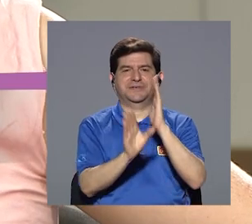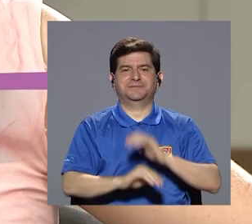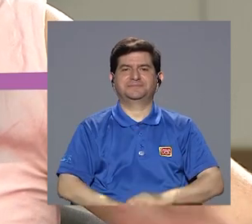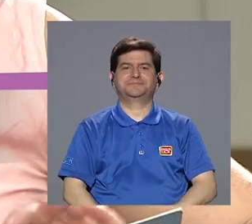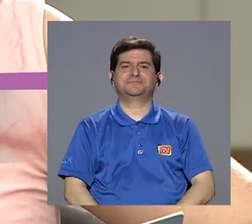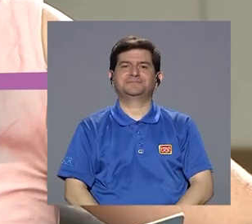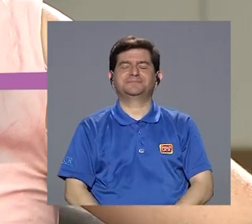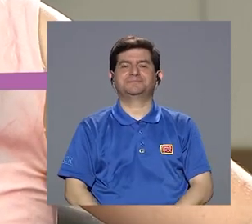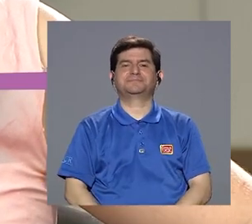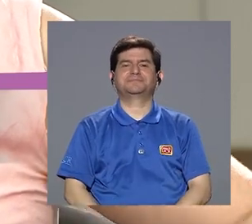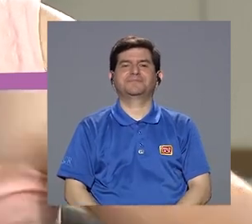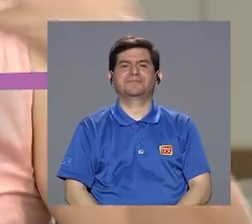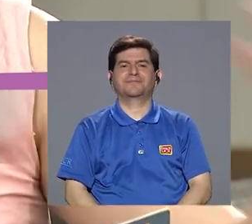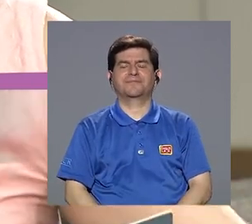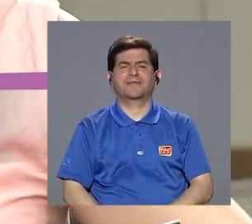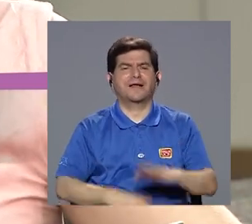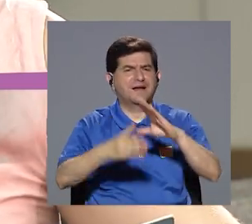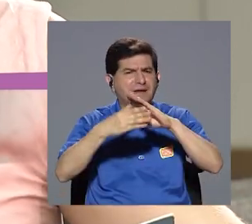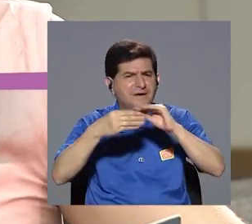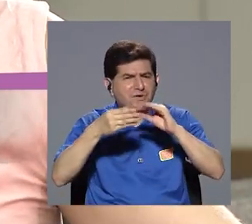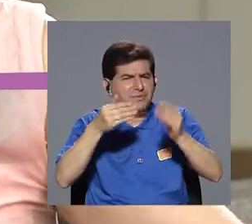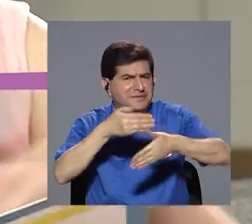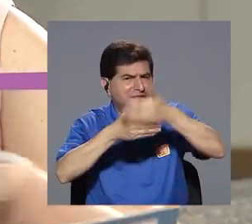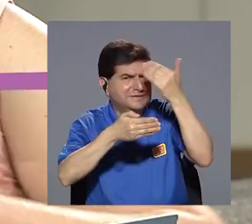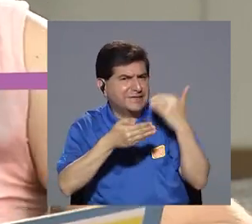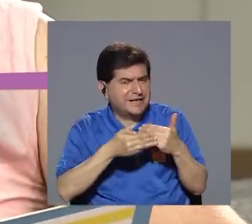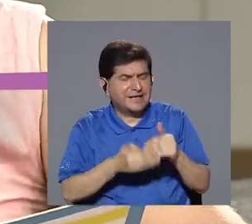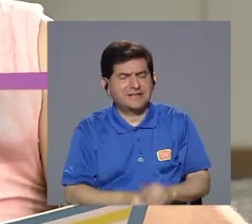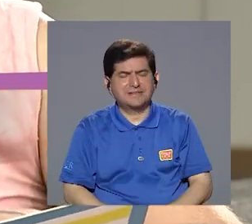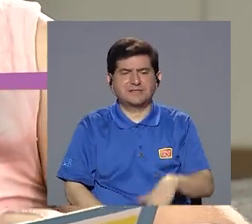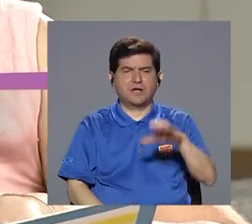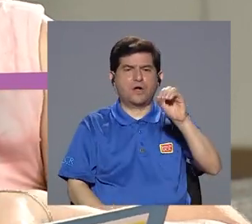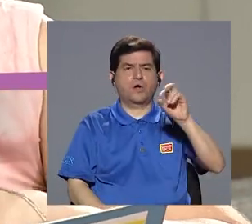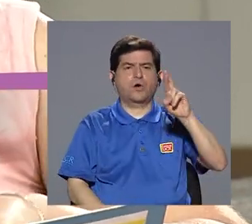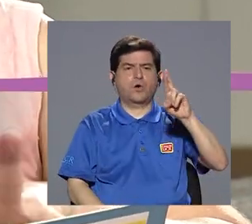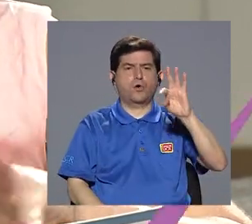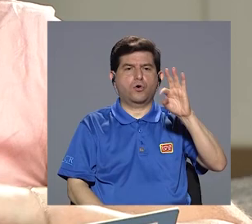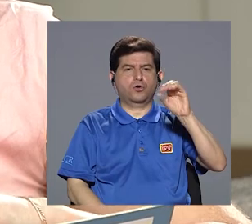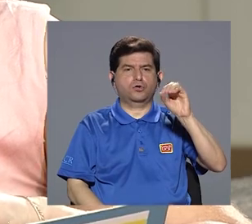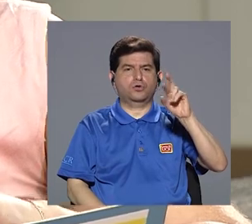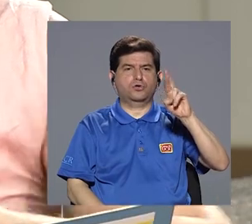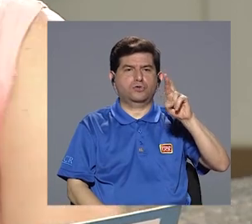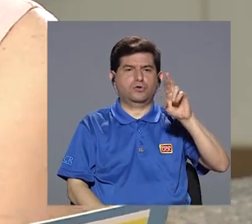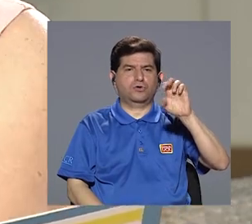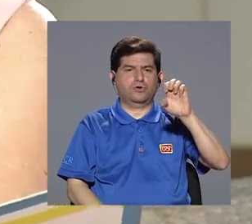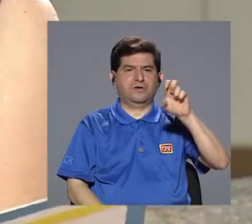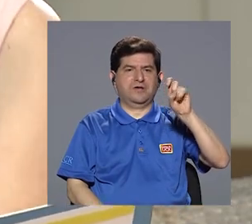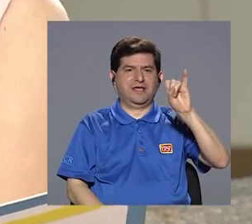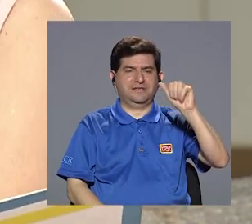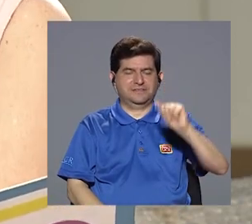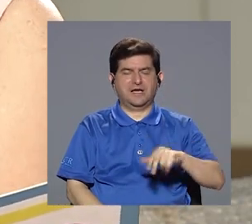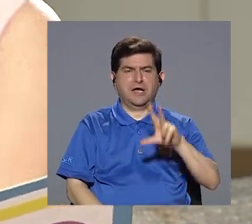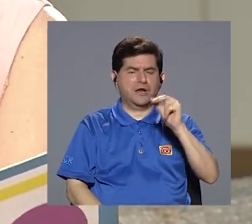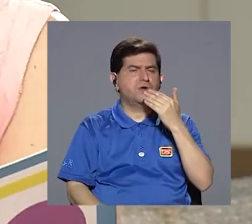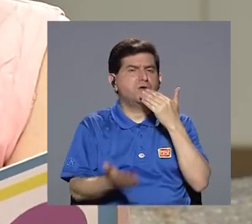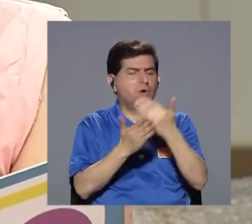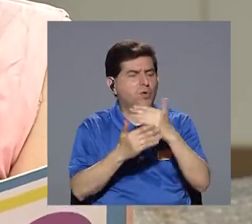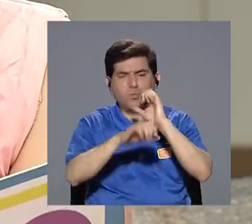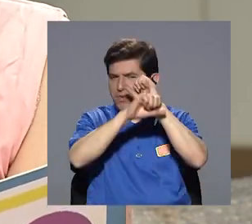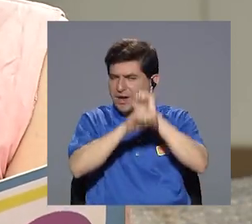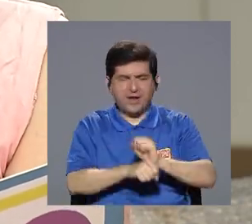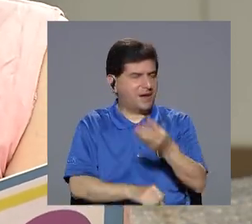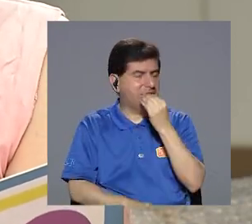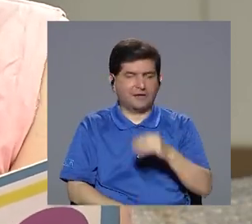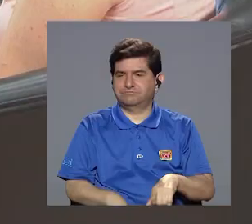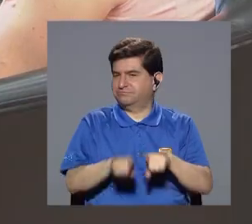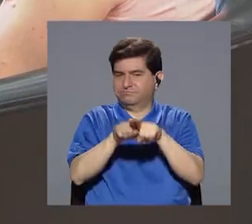psicología. Según lo que estábamos conversando entonces, la ortorexia no es un buen hábito alimenticio